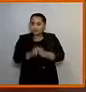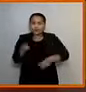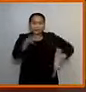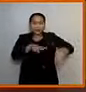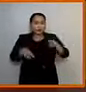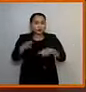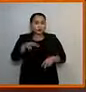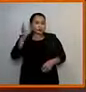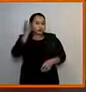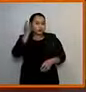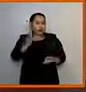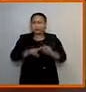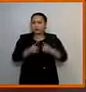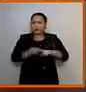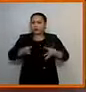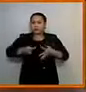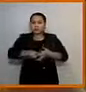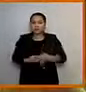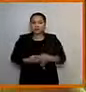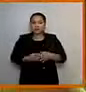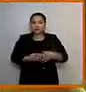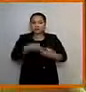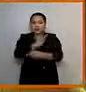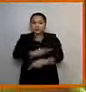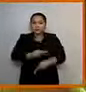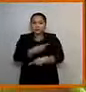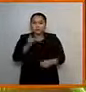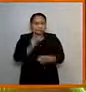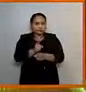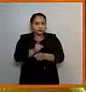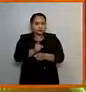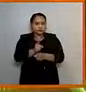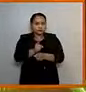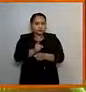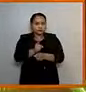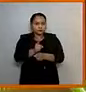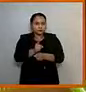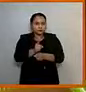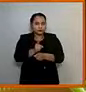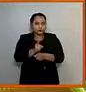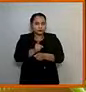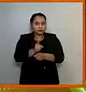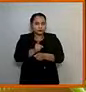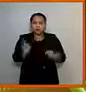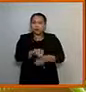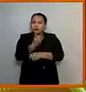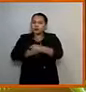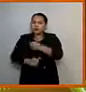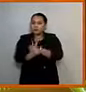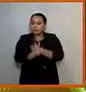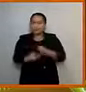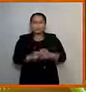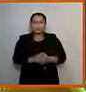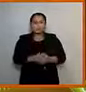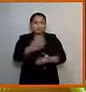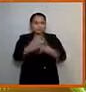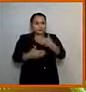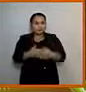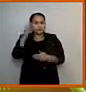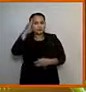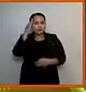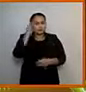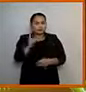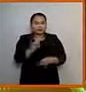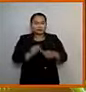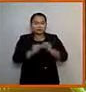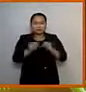auditora. Amigos, y damos inicio a la diversión pegándole a su suerte conociendo los 10 números para Pega 3. A continuación vamos a conocer